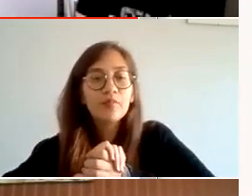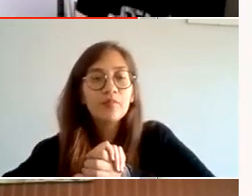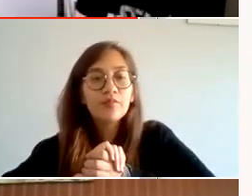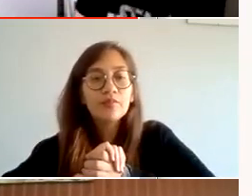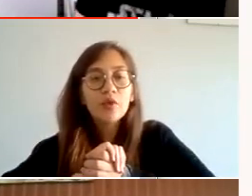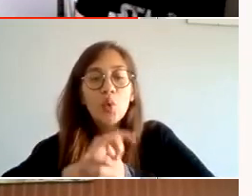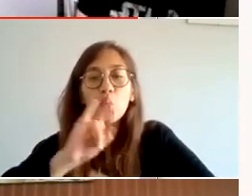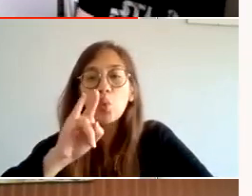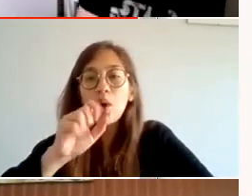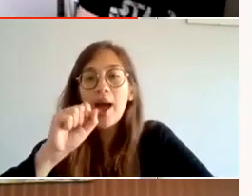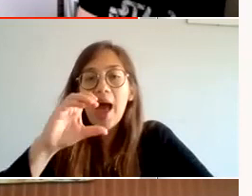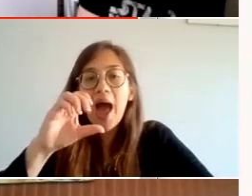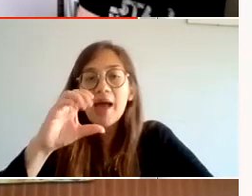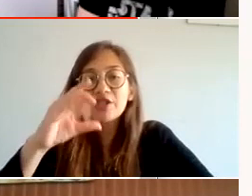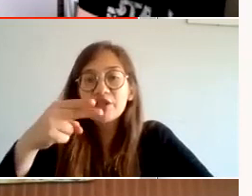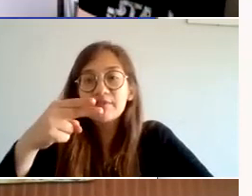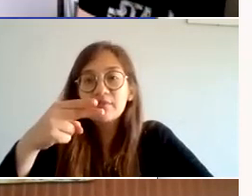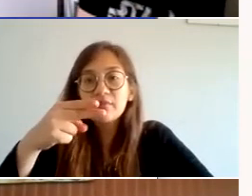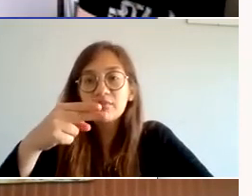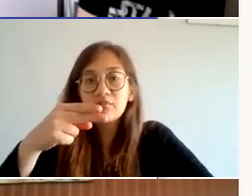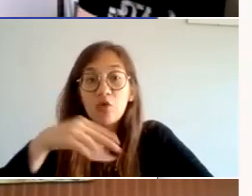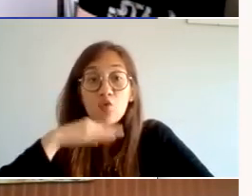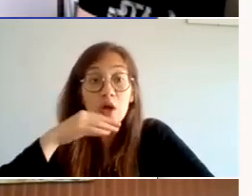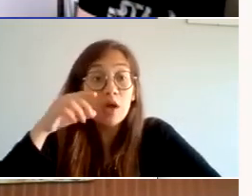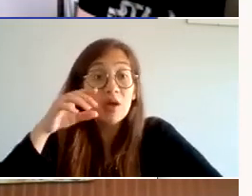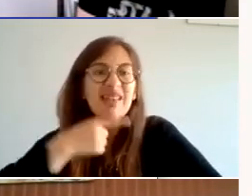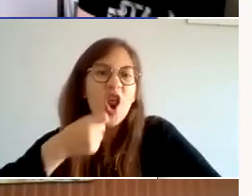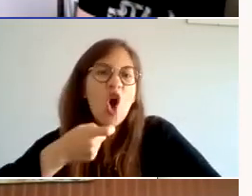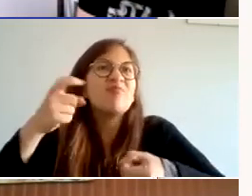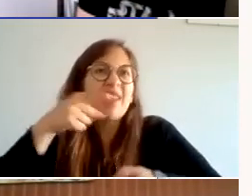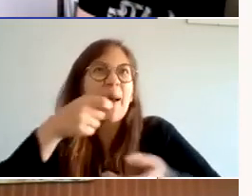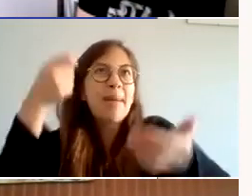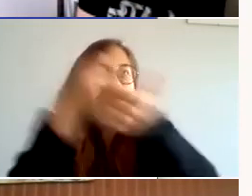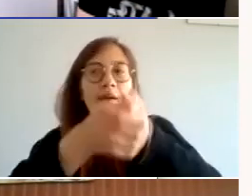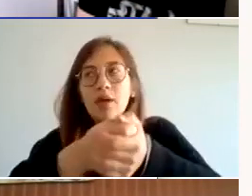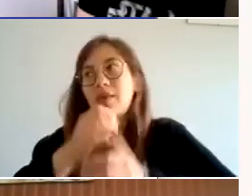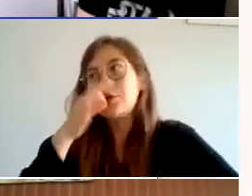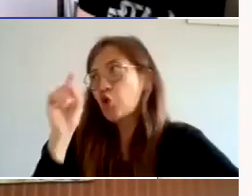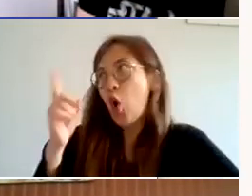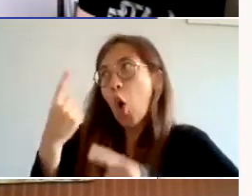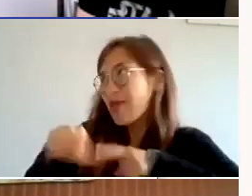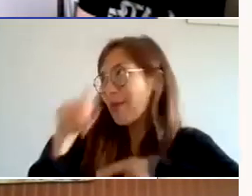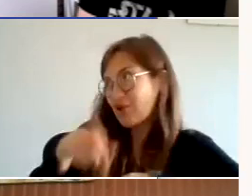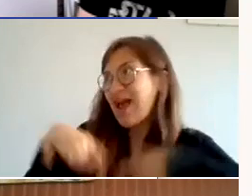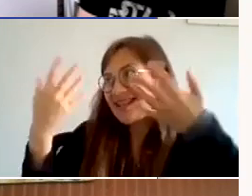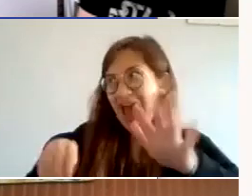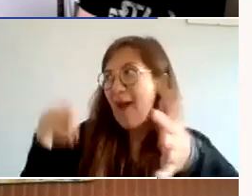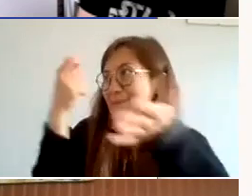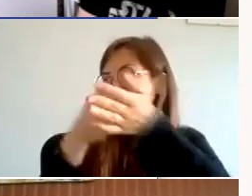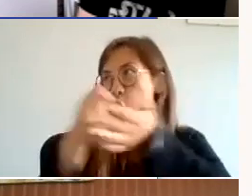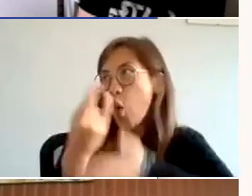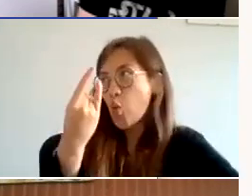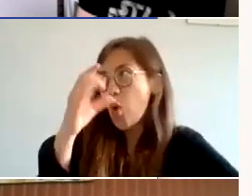watch, watch.cl, no, no podría. Me dice, oye, no, no, no, esto es de una persona, el nombre de dominio watch